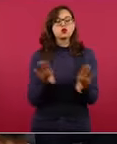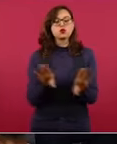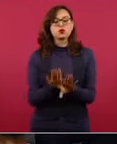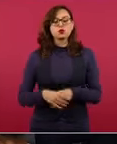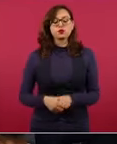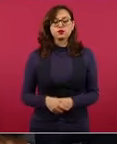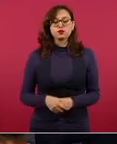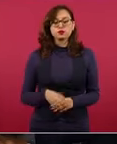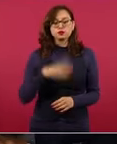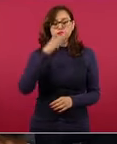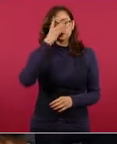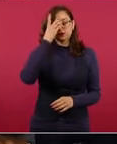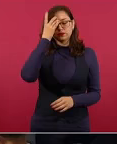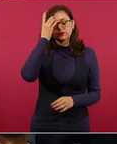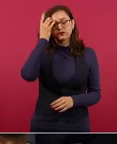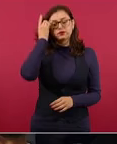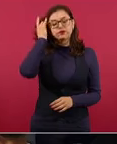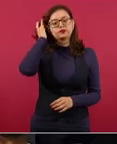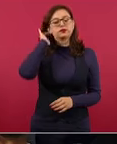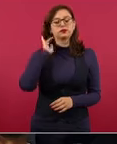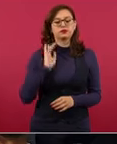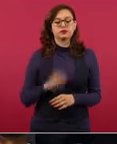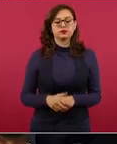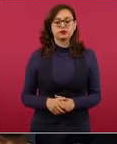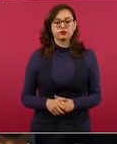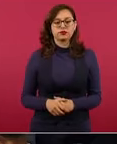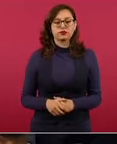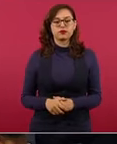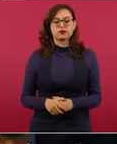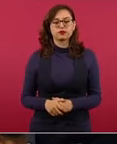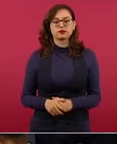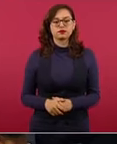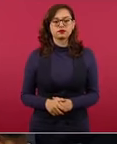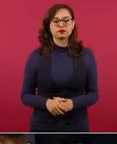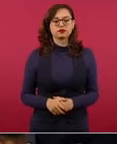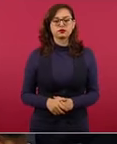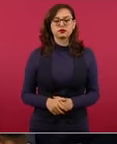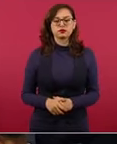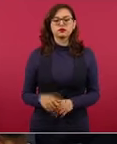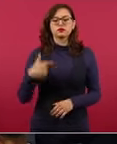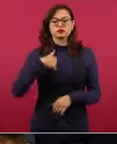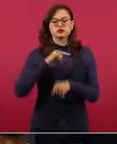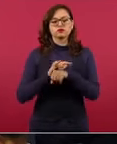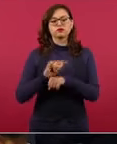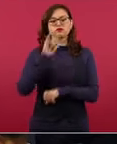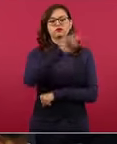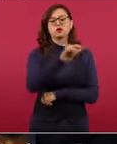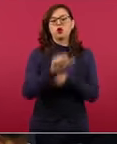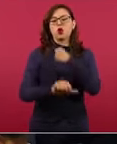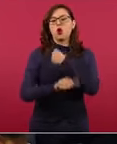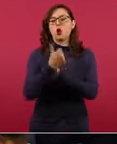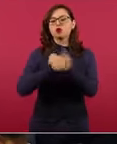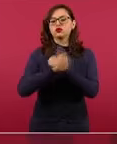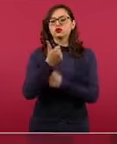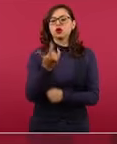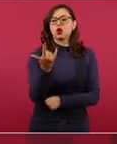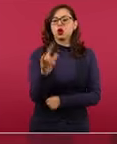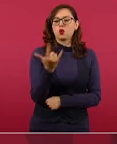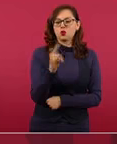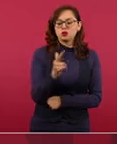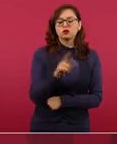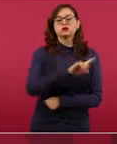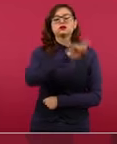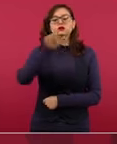este me voy un día antes el día 11 las reuniones el